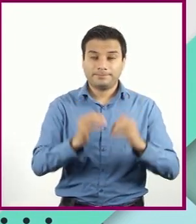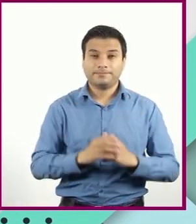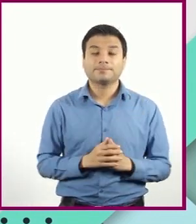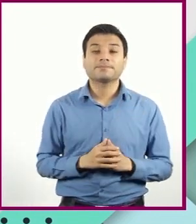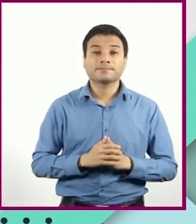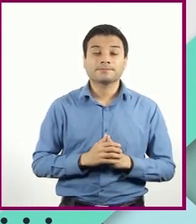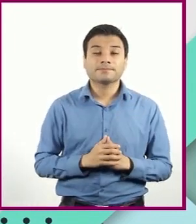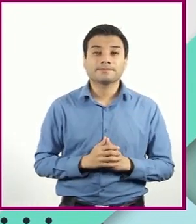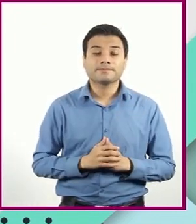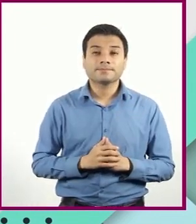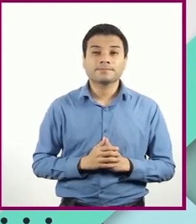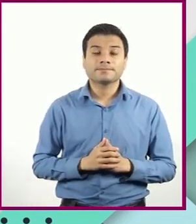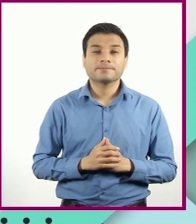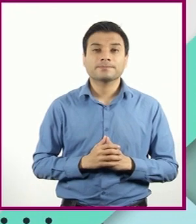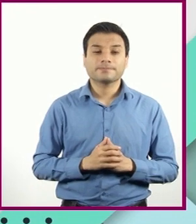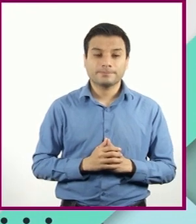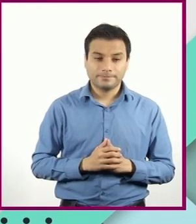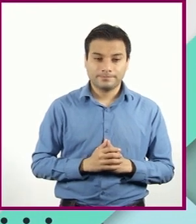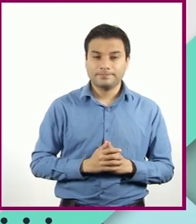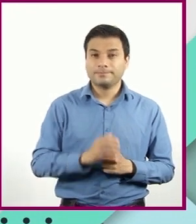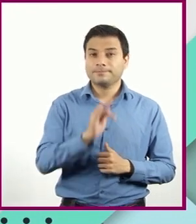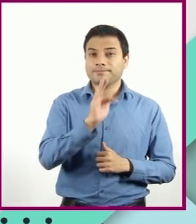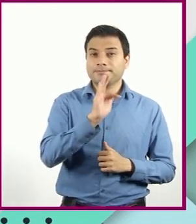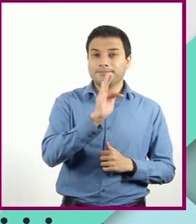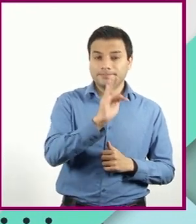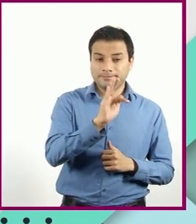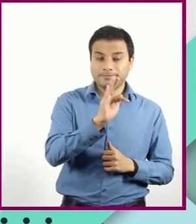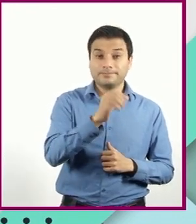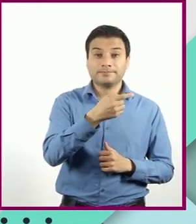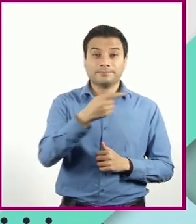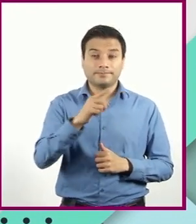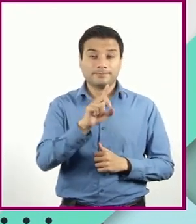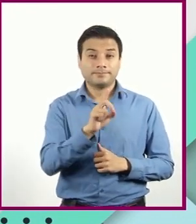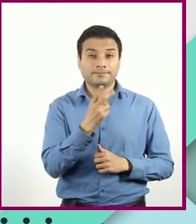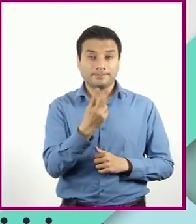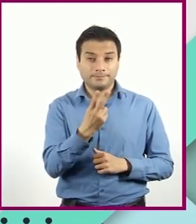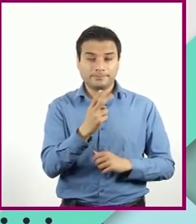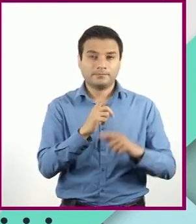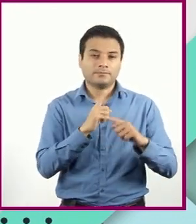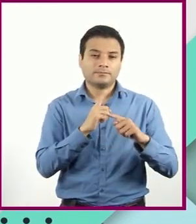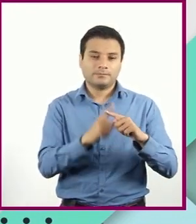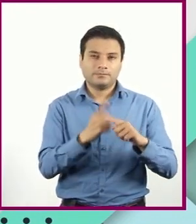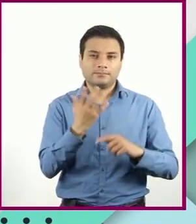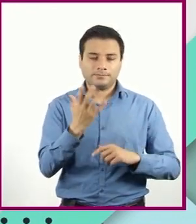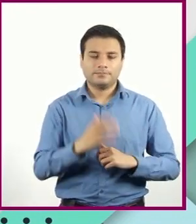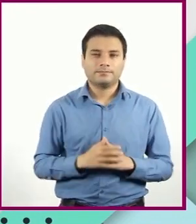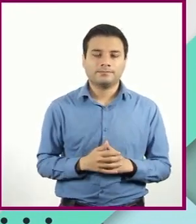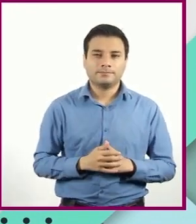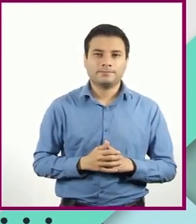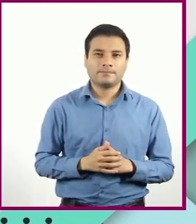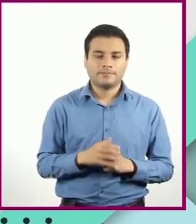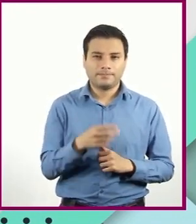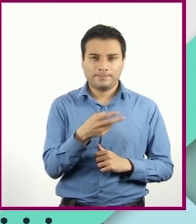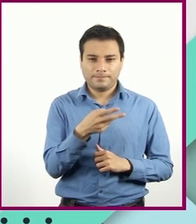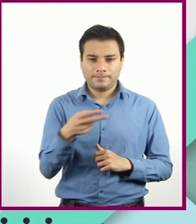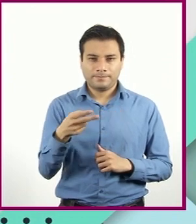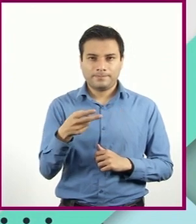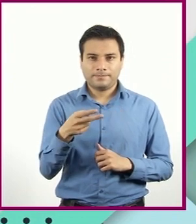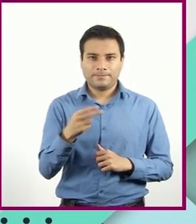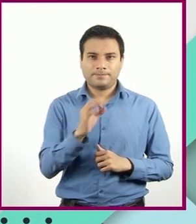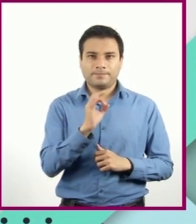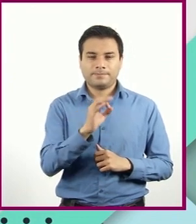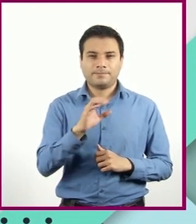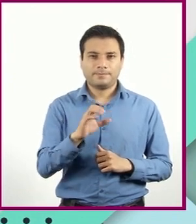representa la resta de grados Fahrenheit menos 32 afectada por el factor 5. Es igual a los